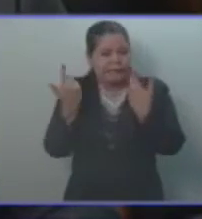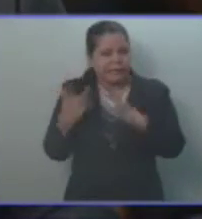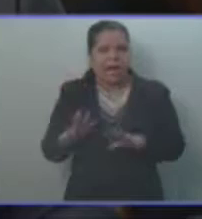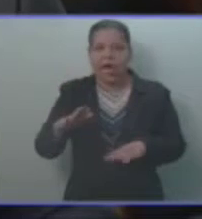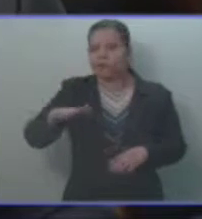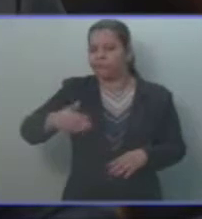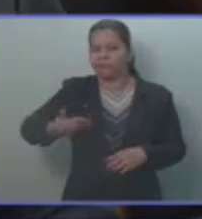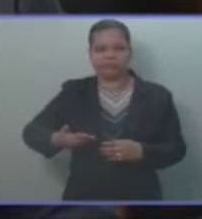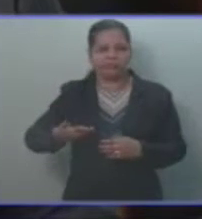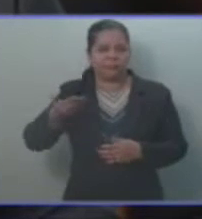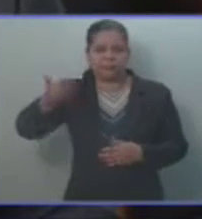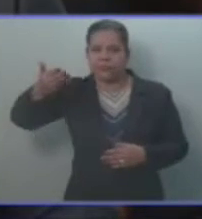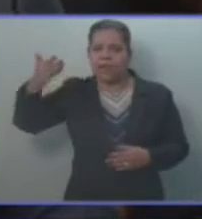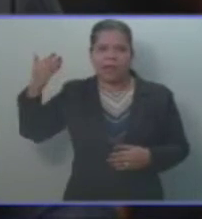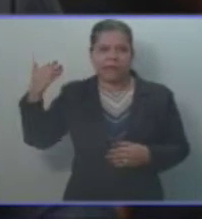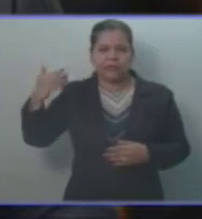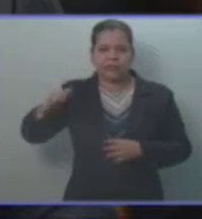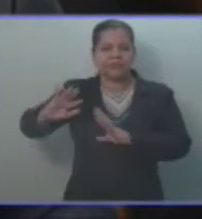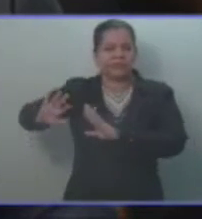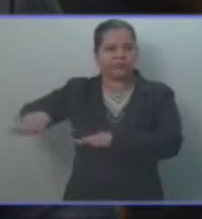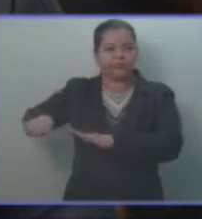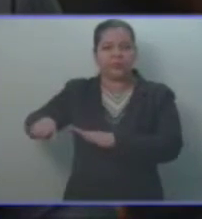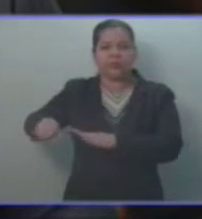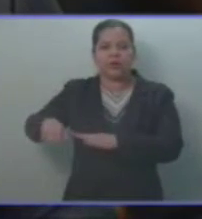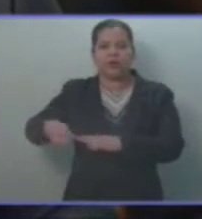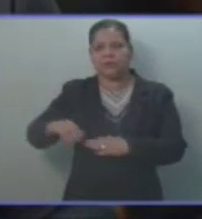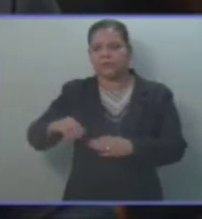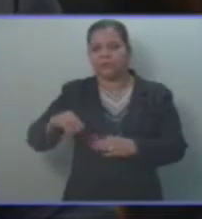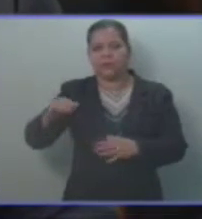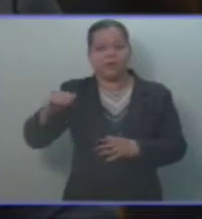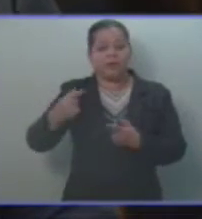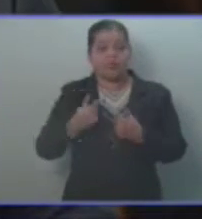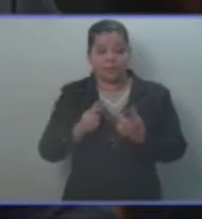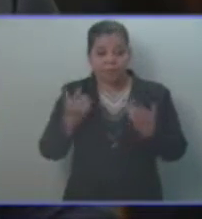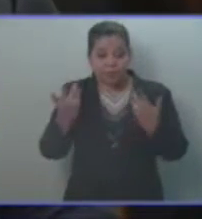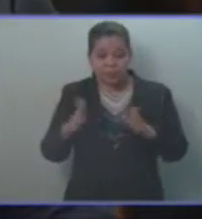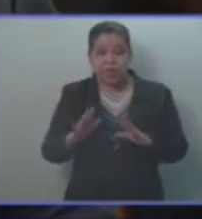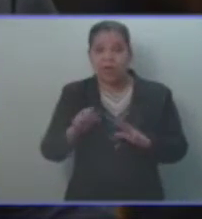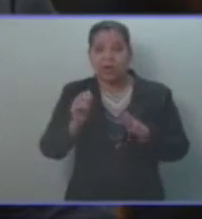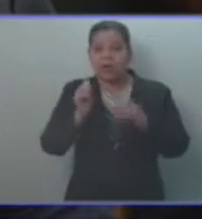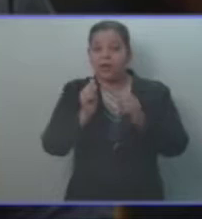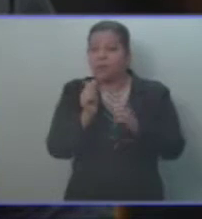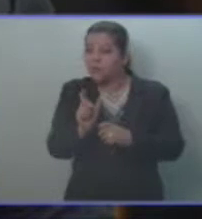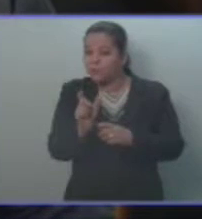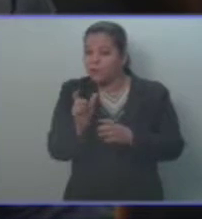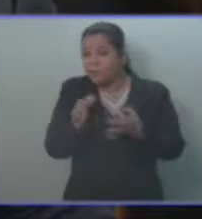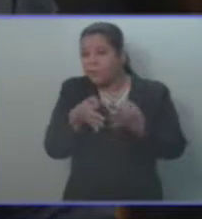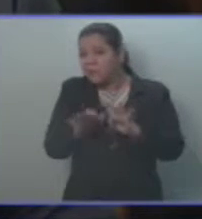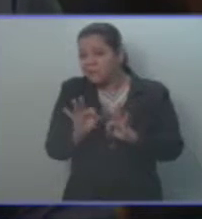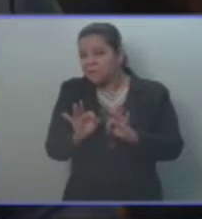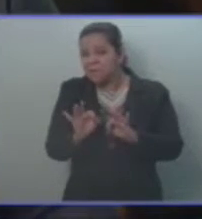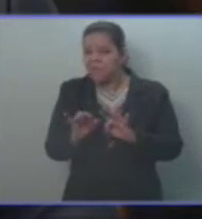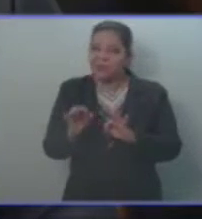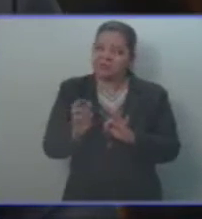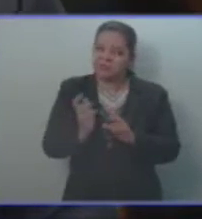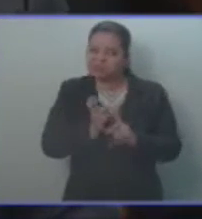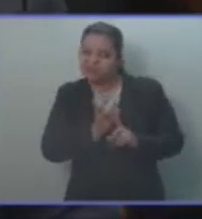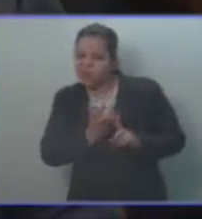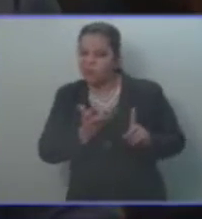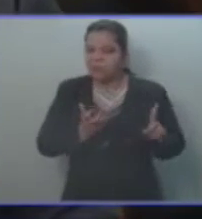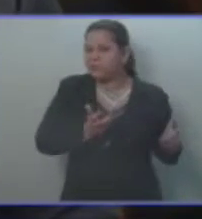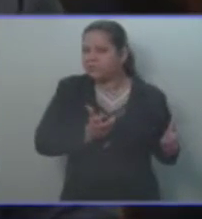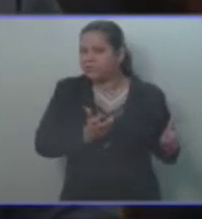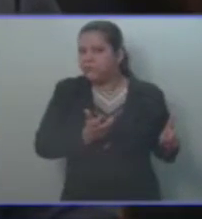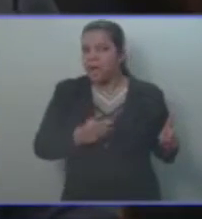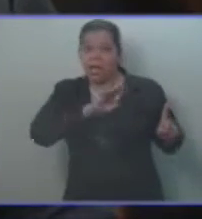y hasta cierto punto cae en una terminología bastante discriminativa. En El Salvador